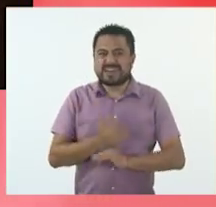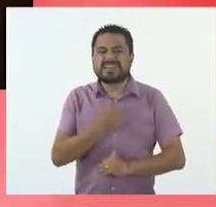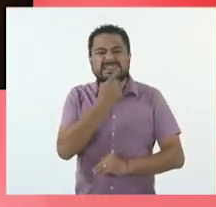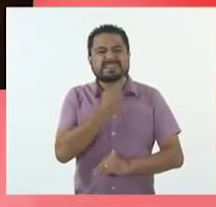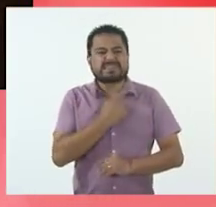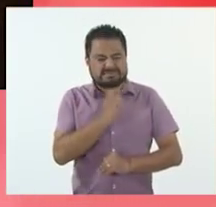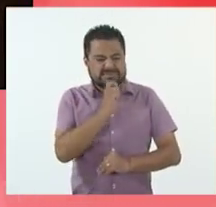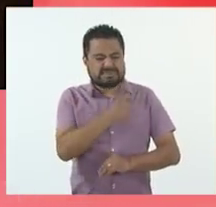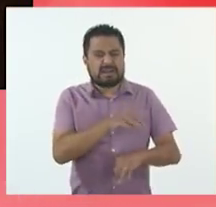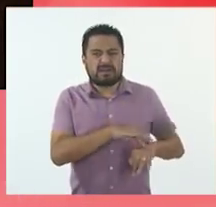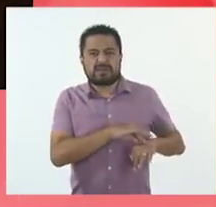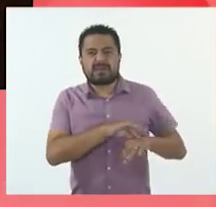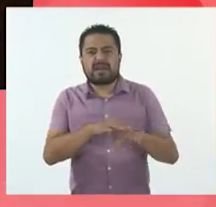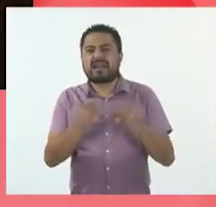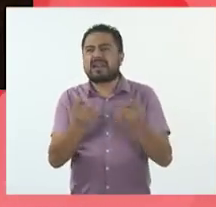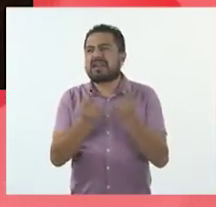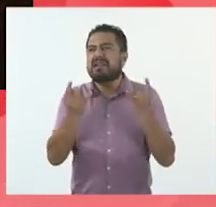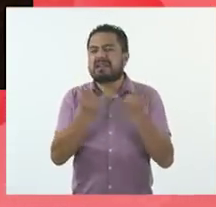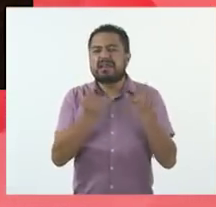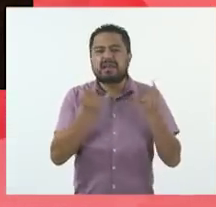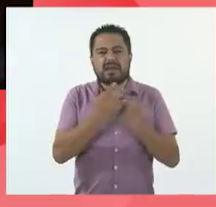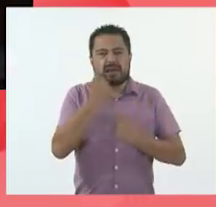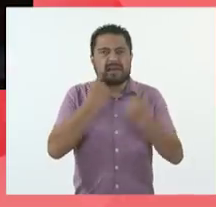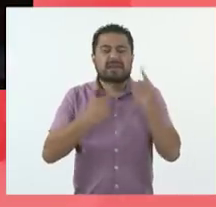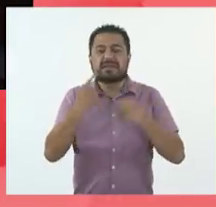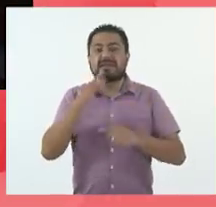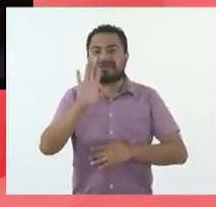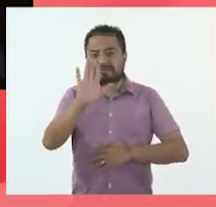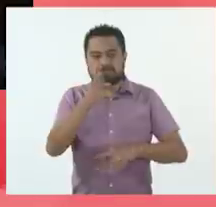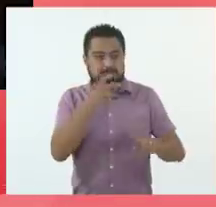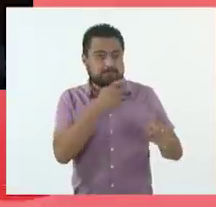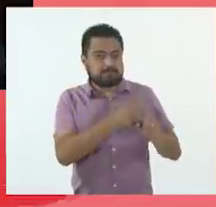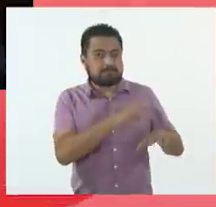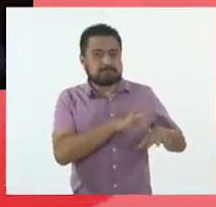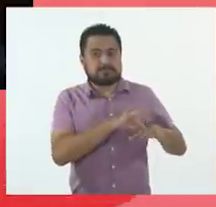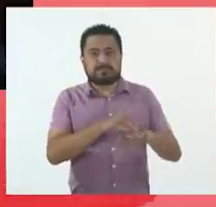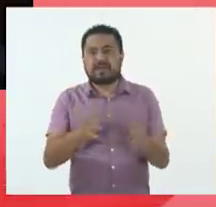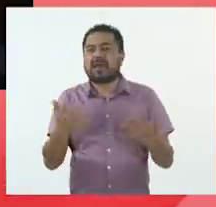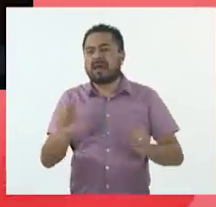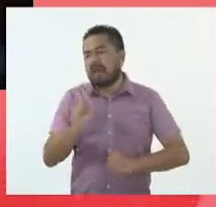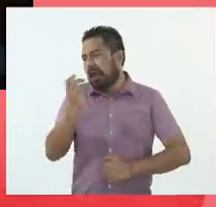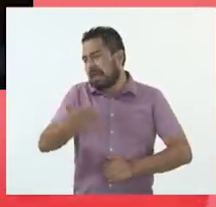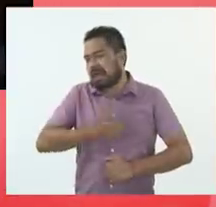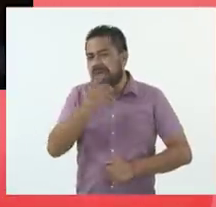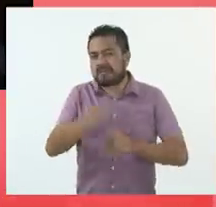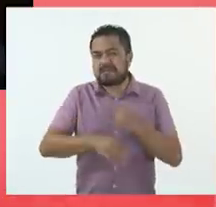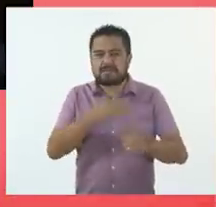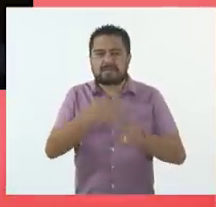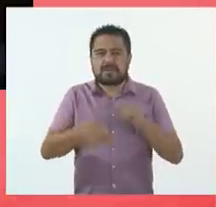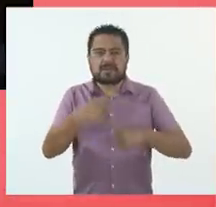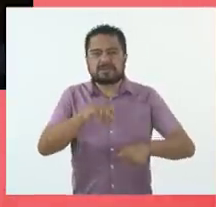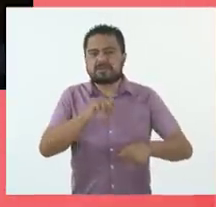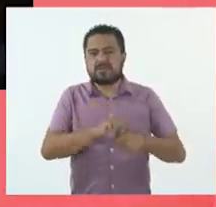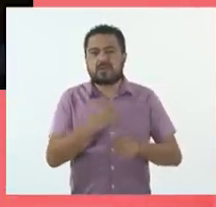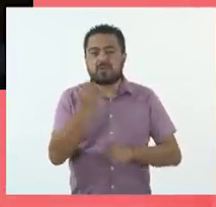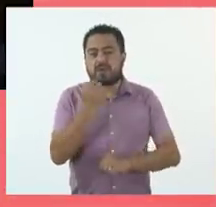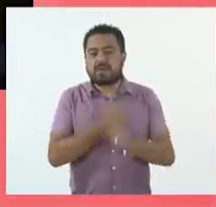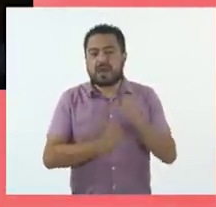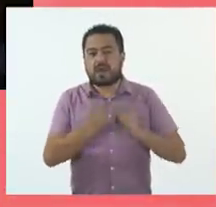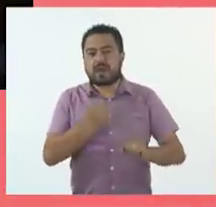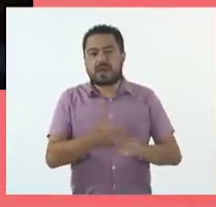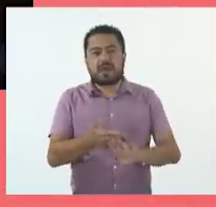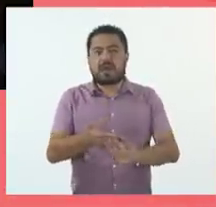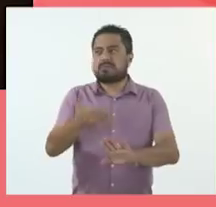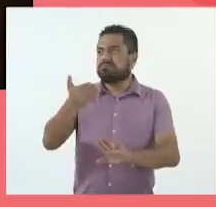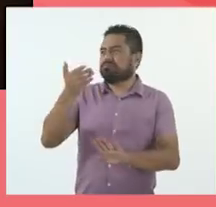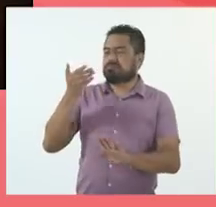de este tour de leyendas de La Llorona? Pues este recorrido ya es una costumbre cada fin de semana desde hace 9 años,